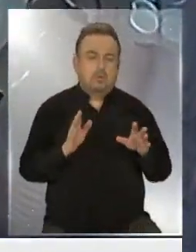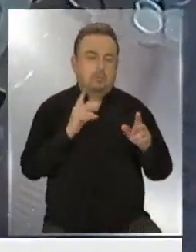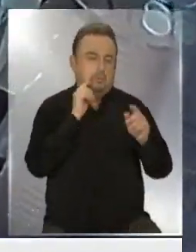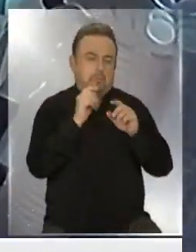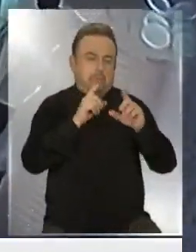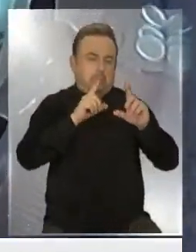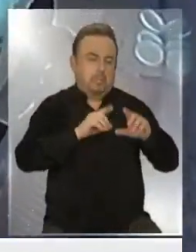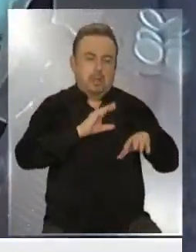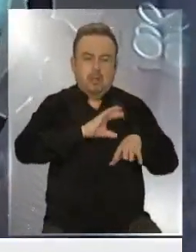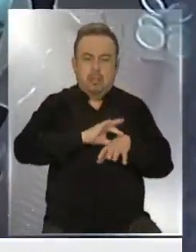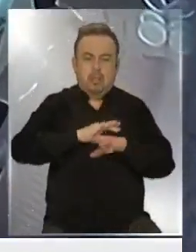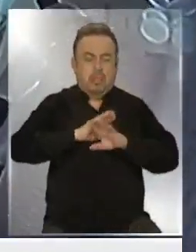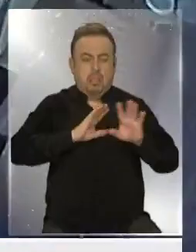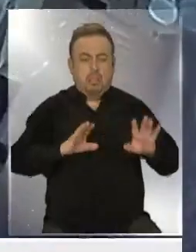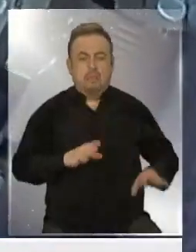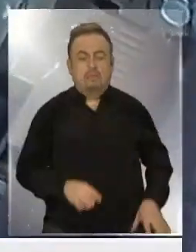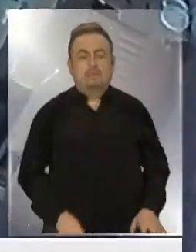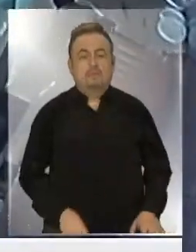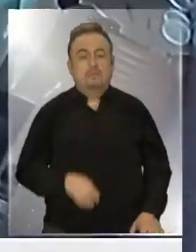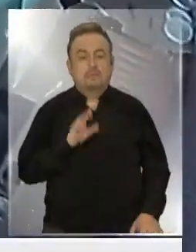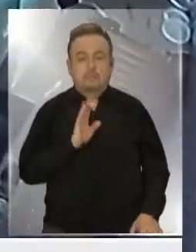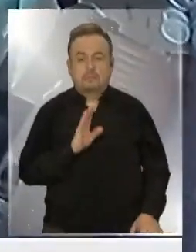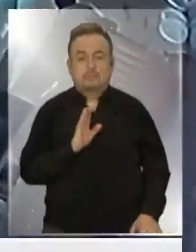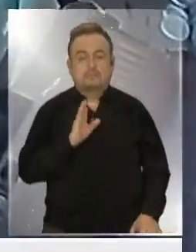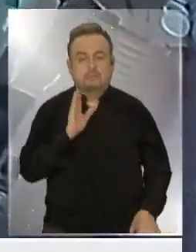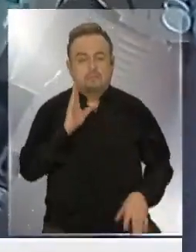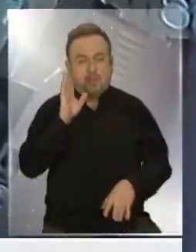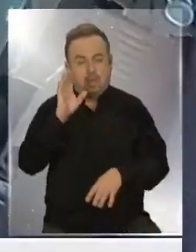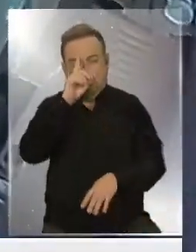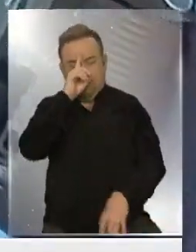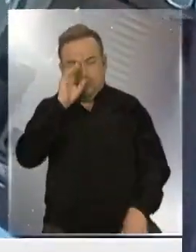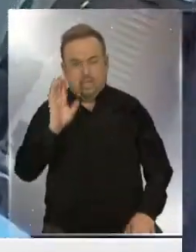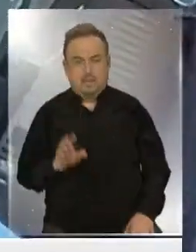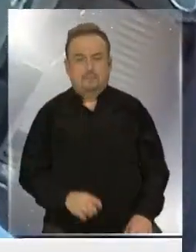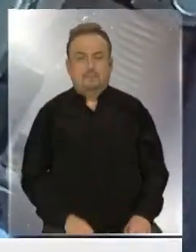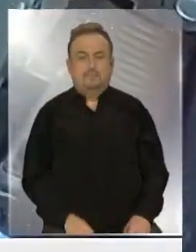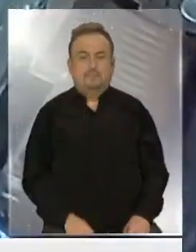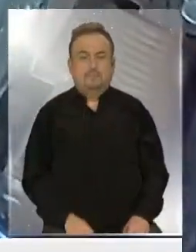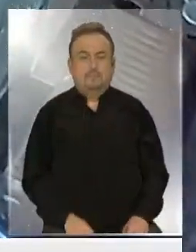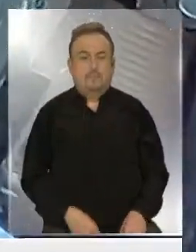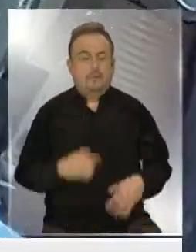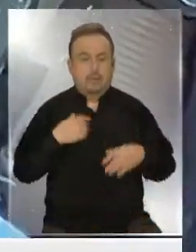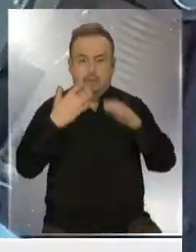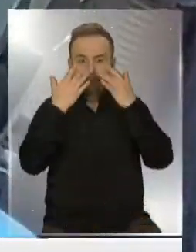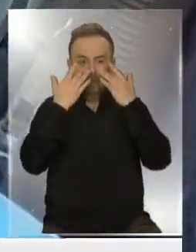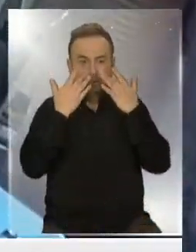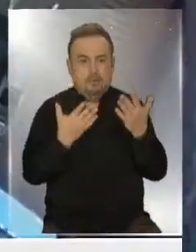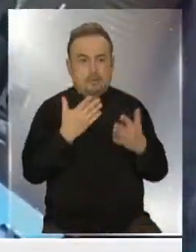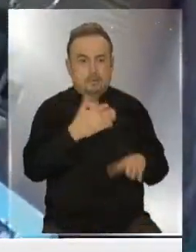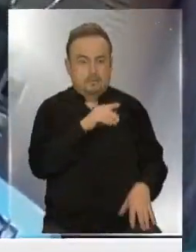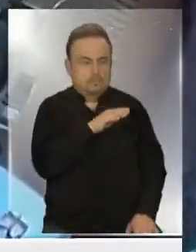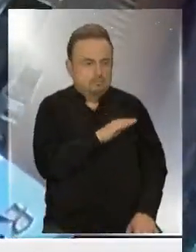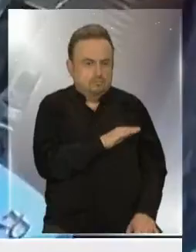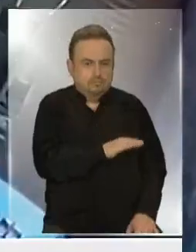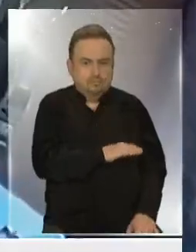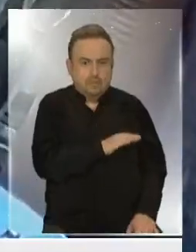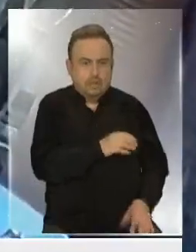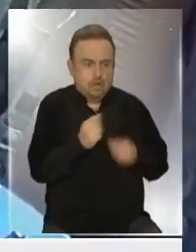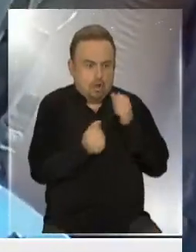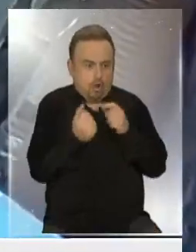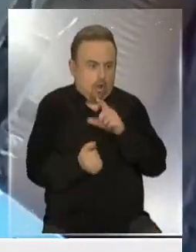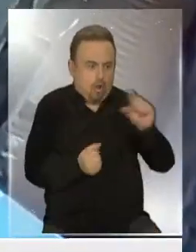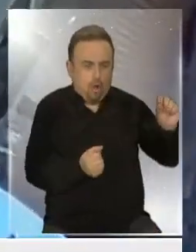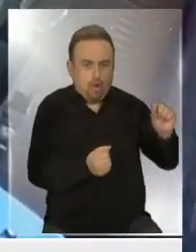de salud, siendo atendidas ahí en un hospital. Qué impresionante, porque además la niña es muy chiquitita la que sale